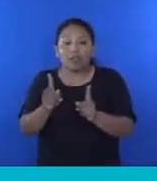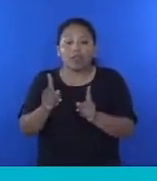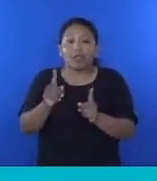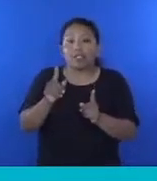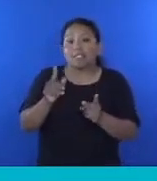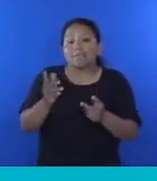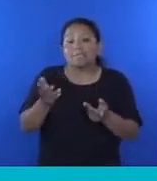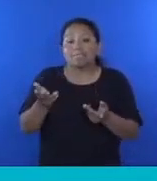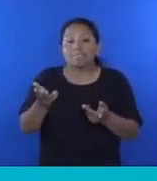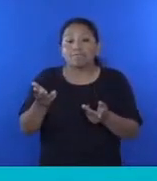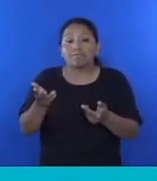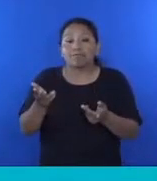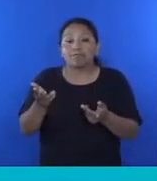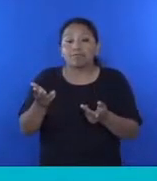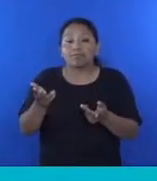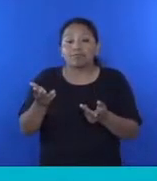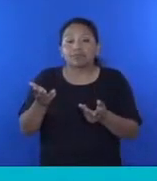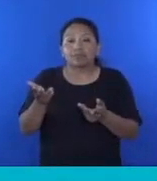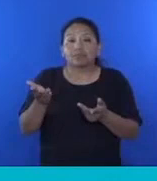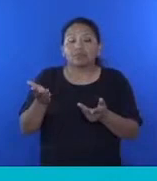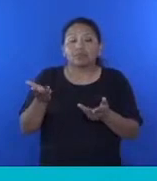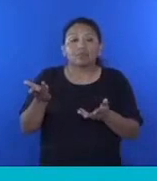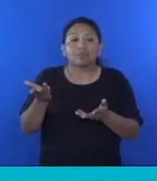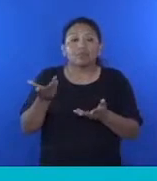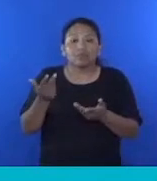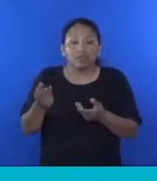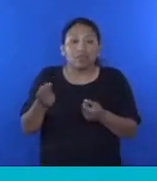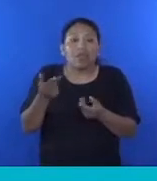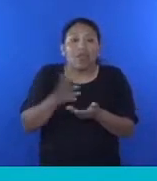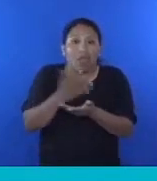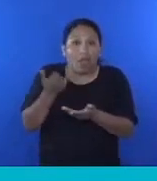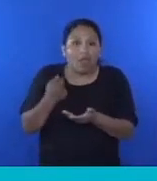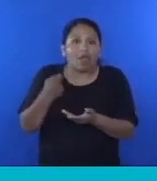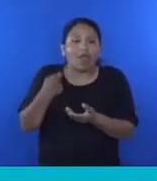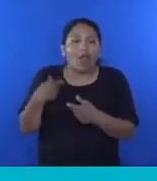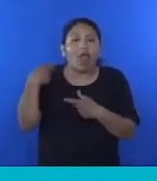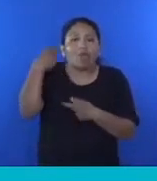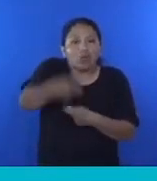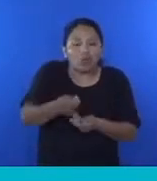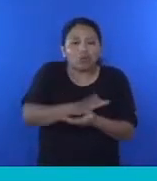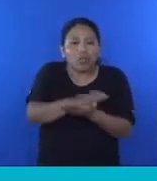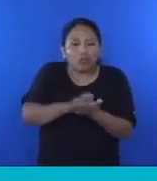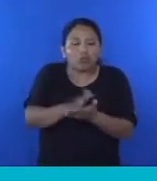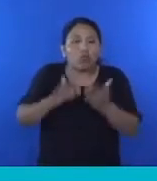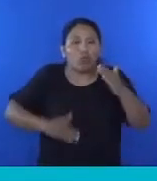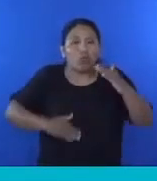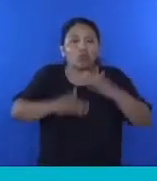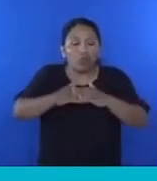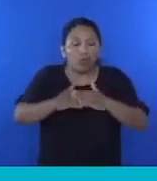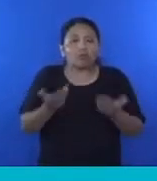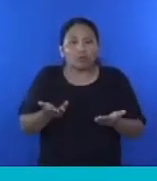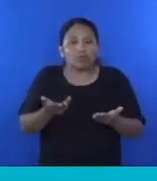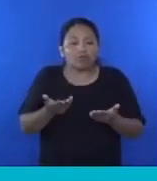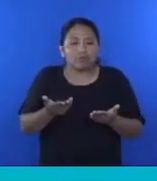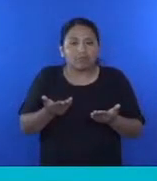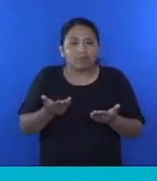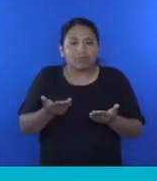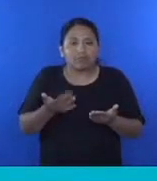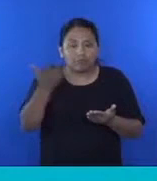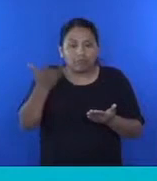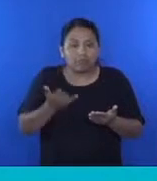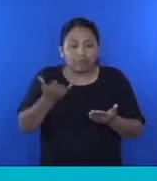esté, viene a poner una solución a esa cuestión. Viene a ponerle un tope claro a la materia tributaria en la provincia de Buenos